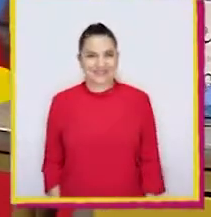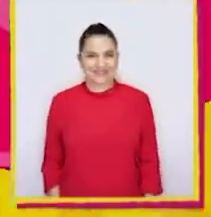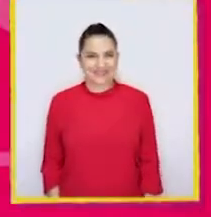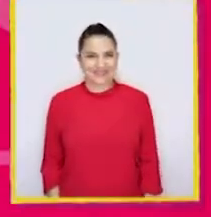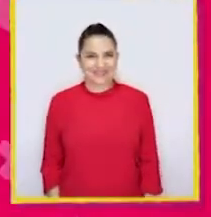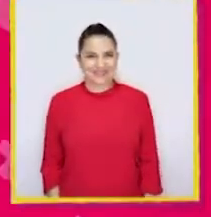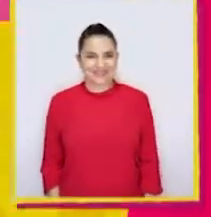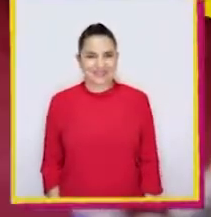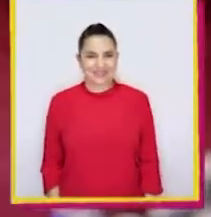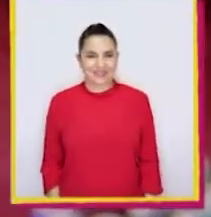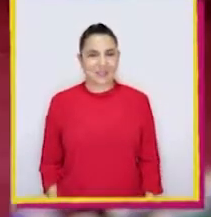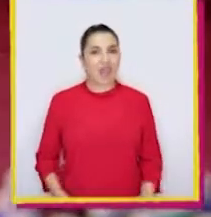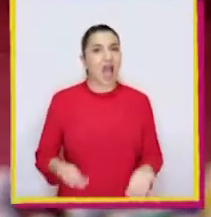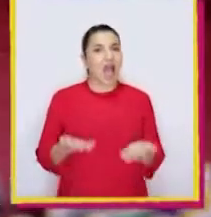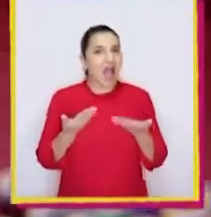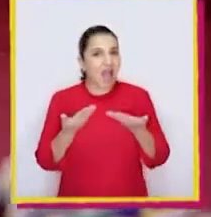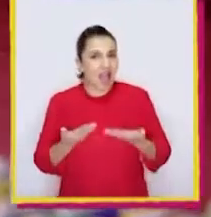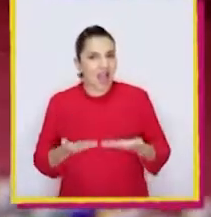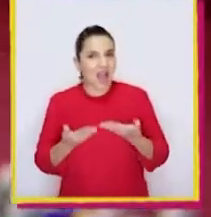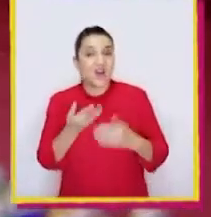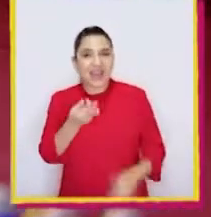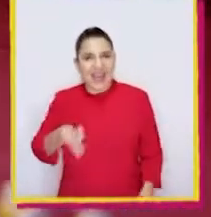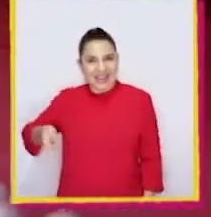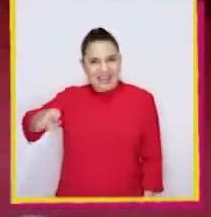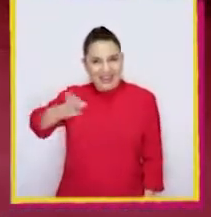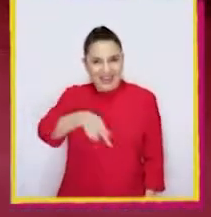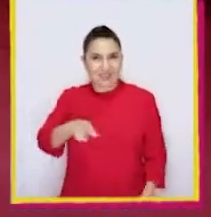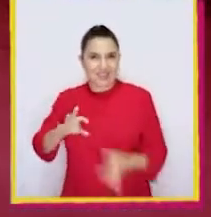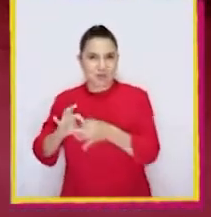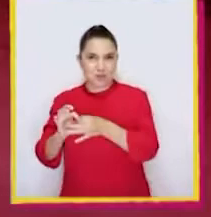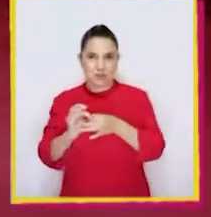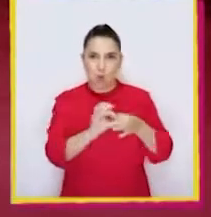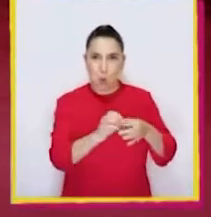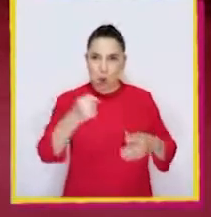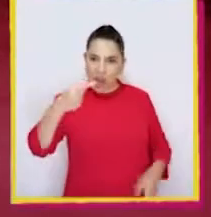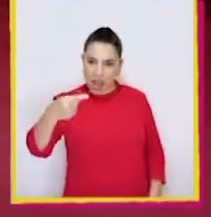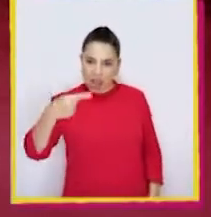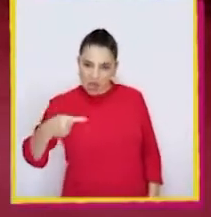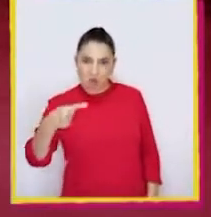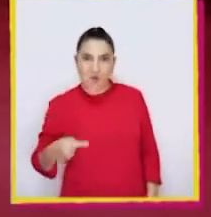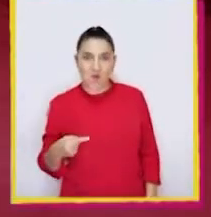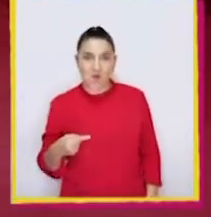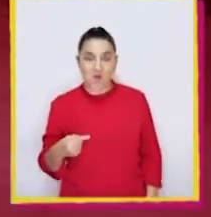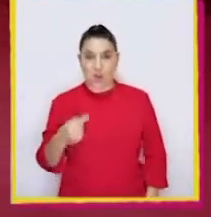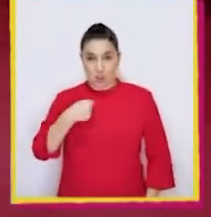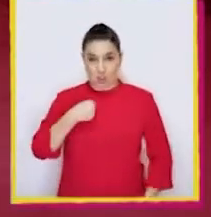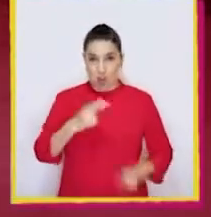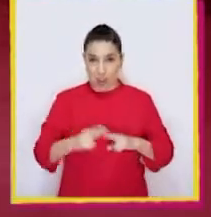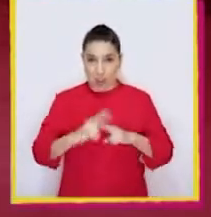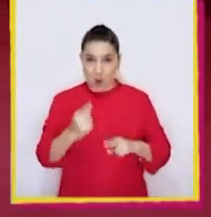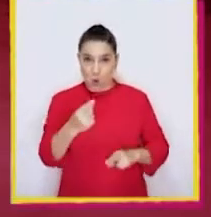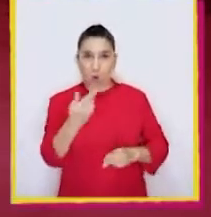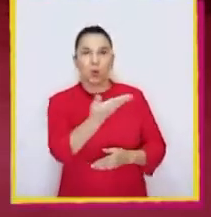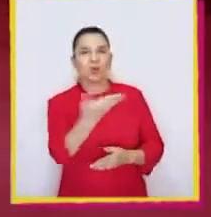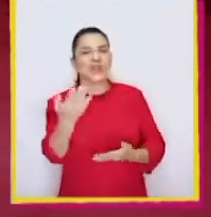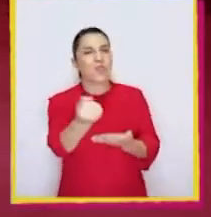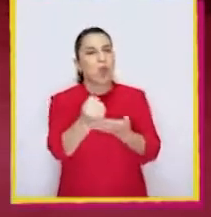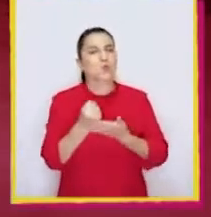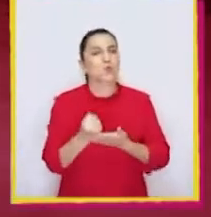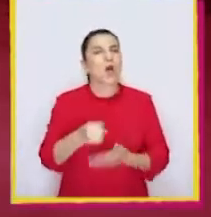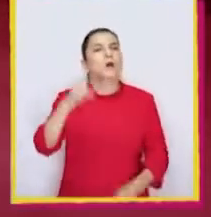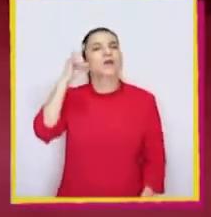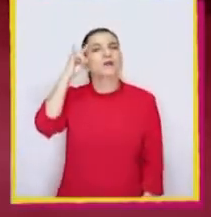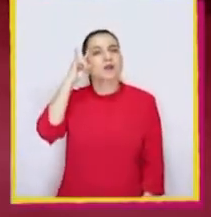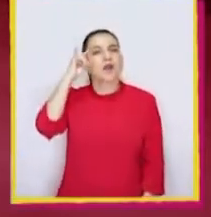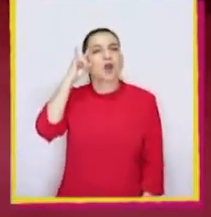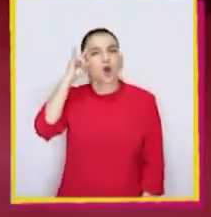renovada. ¿Qué tal si ahora repasamos la secuencia de cada patrón? Yo haré uno y ustedes me ayudan